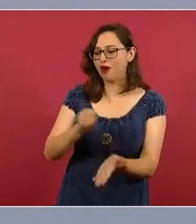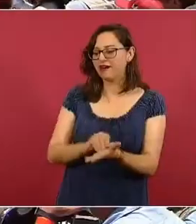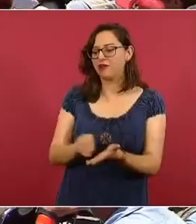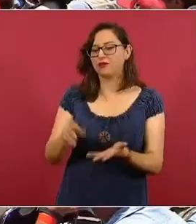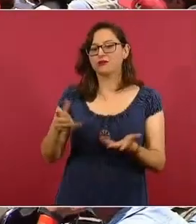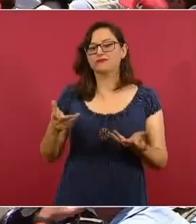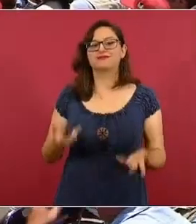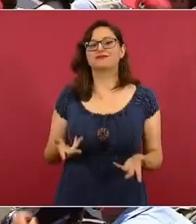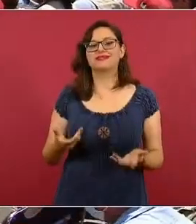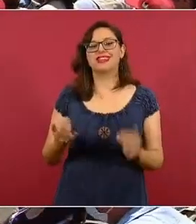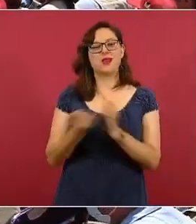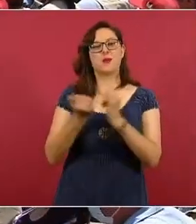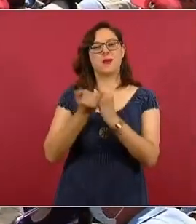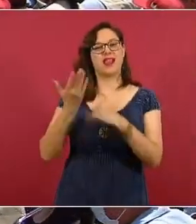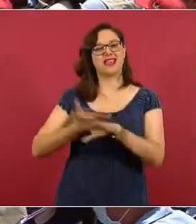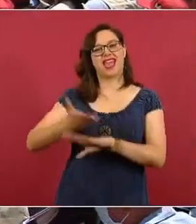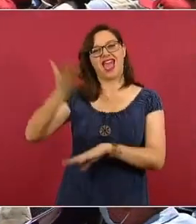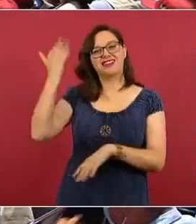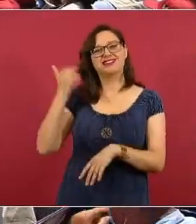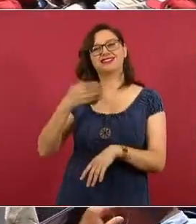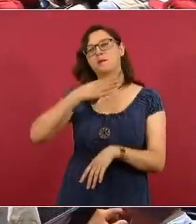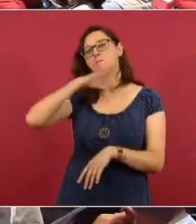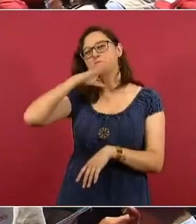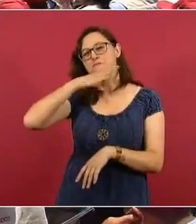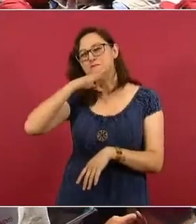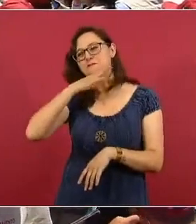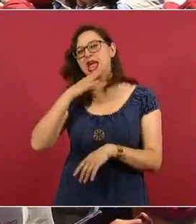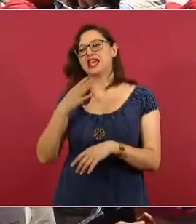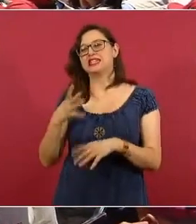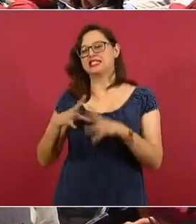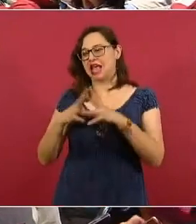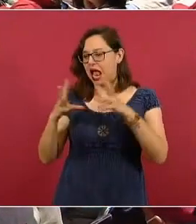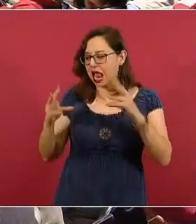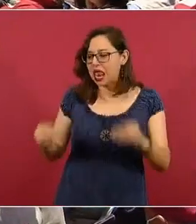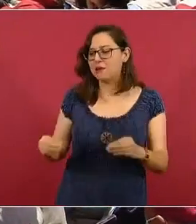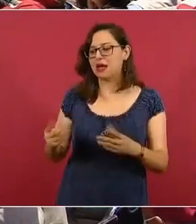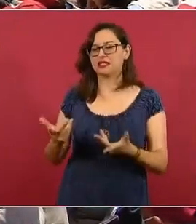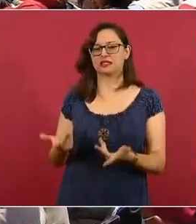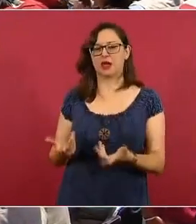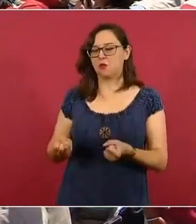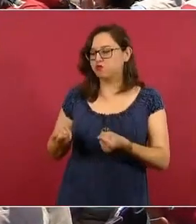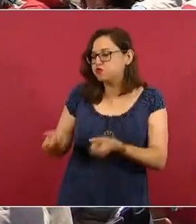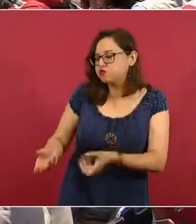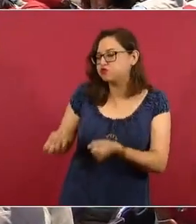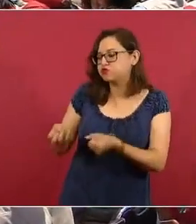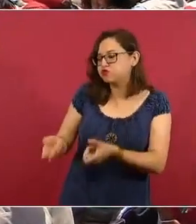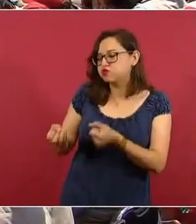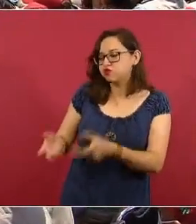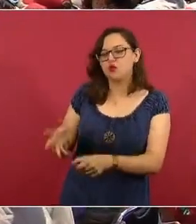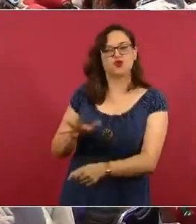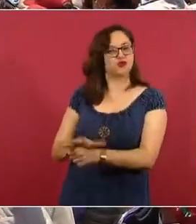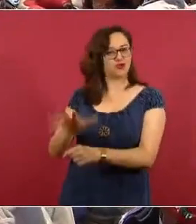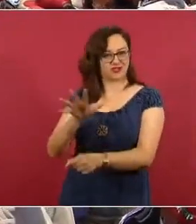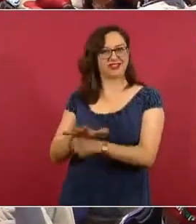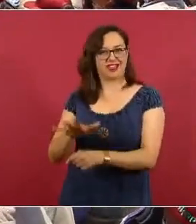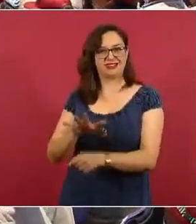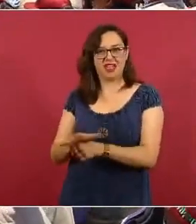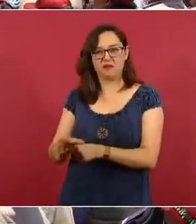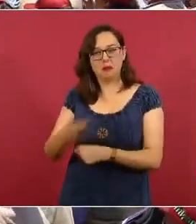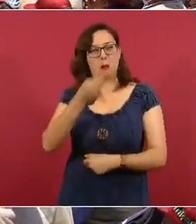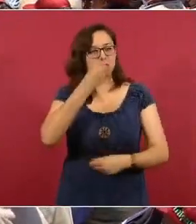más el maíz y la calabaza y la yuca para la engorda, ya no